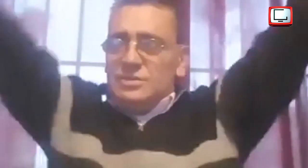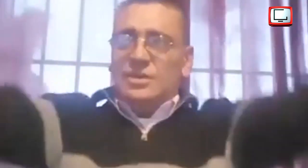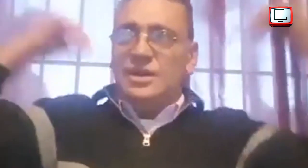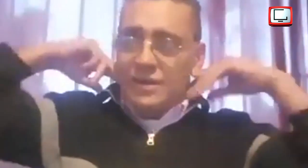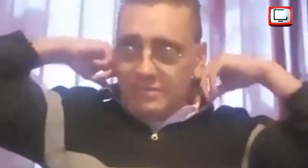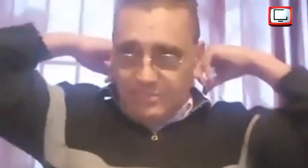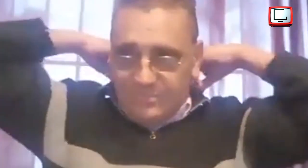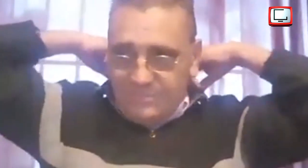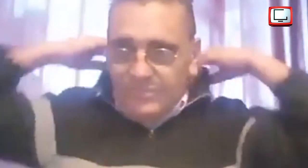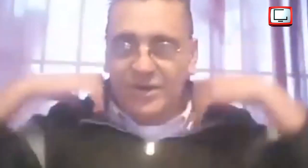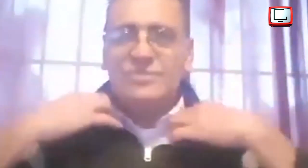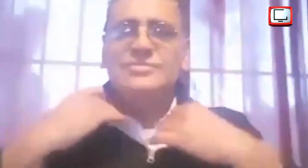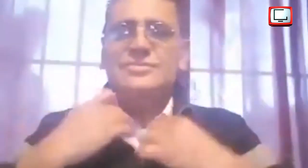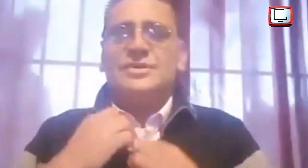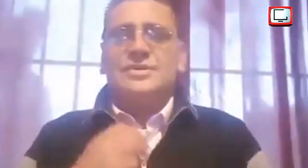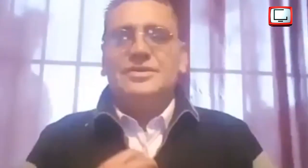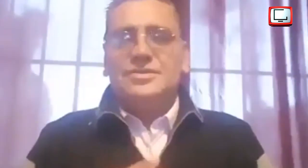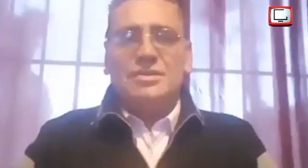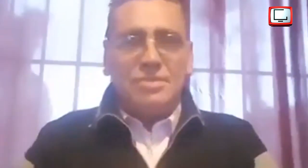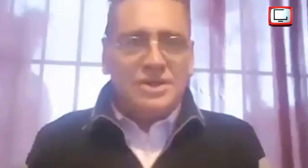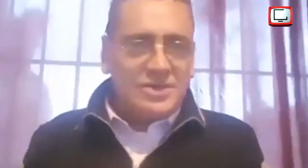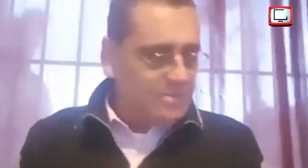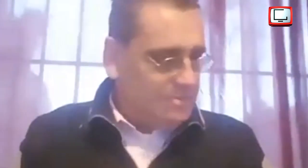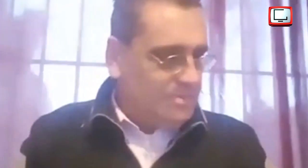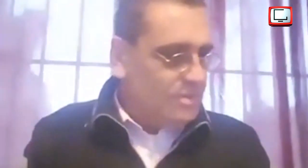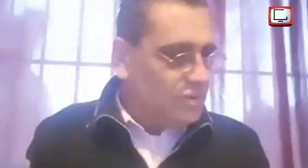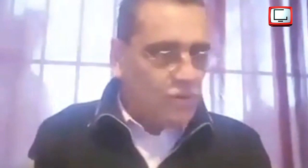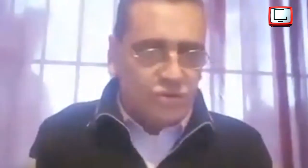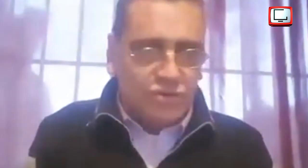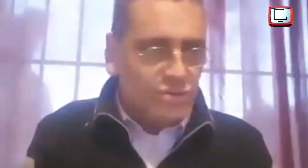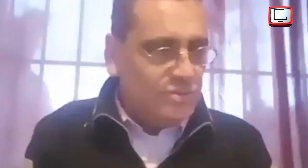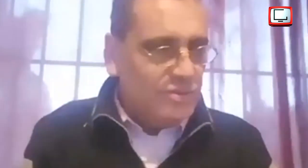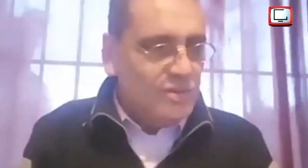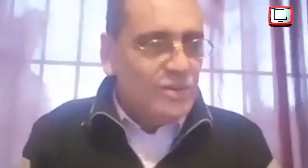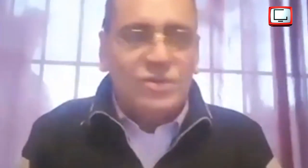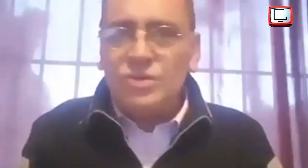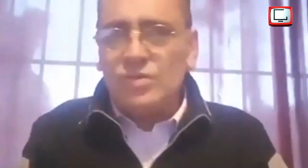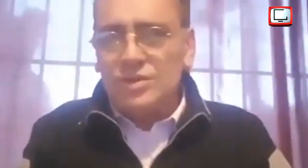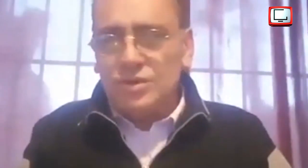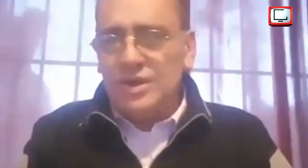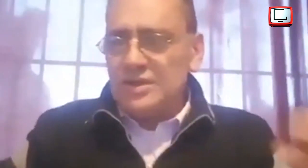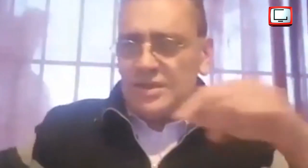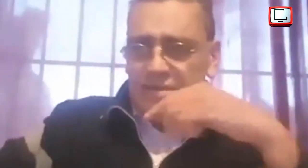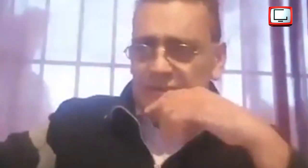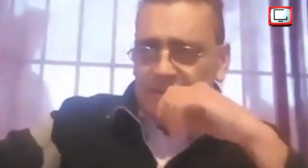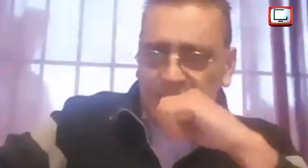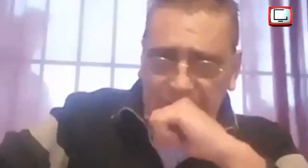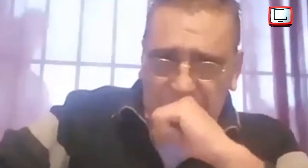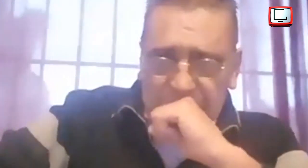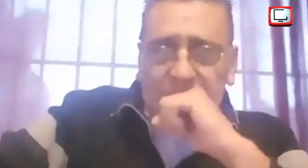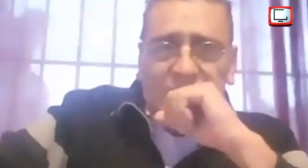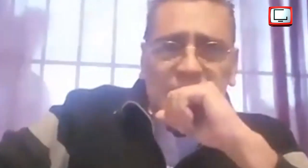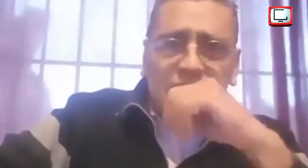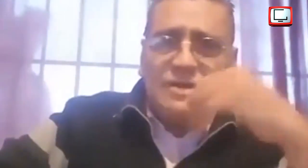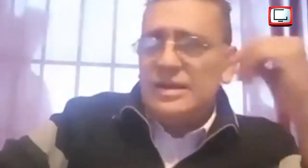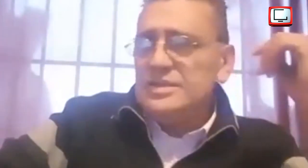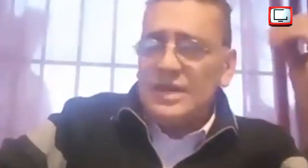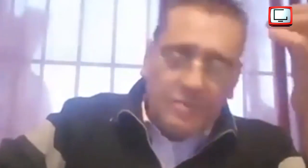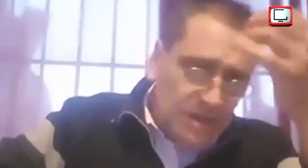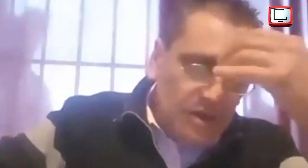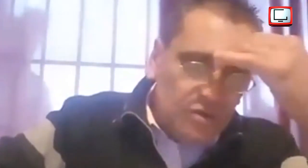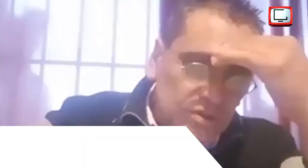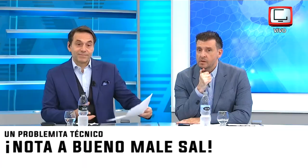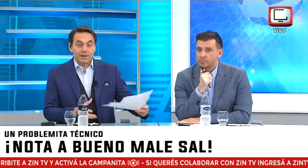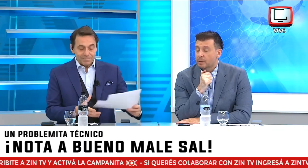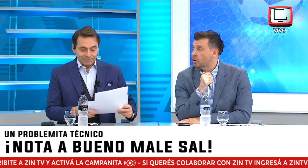Bienvenidos. Bueno, después de unos cuantos días sin